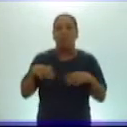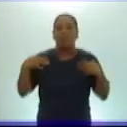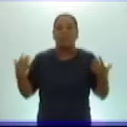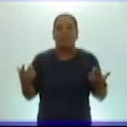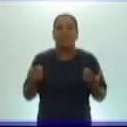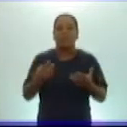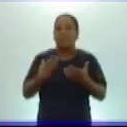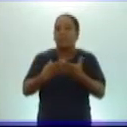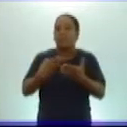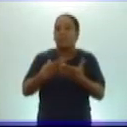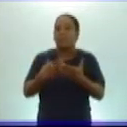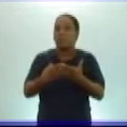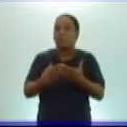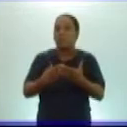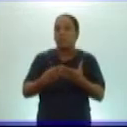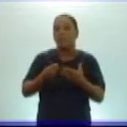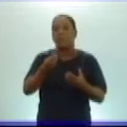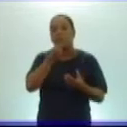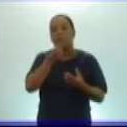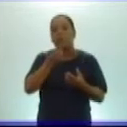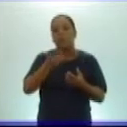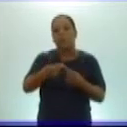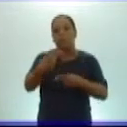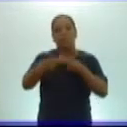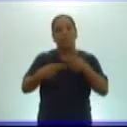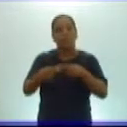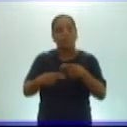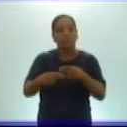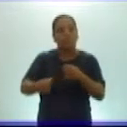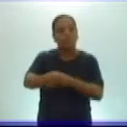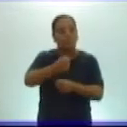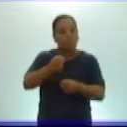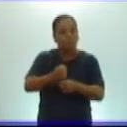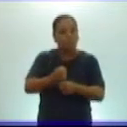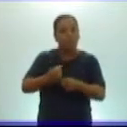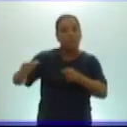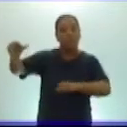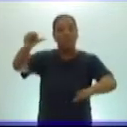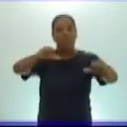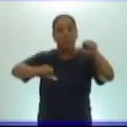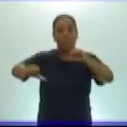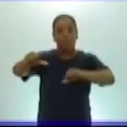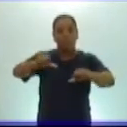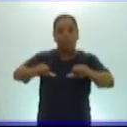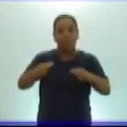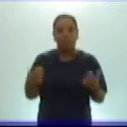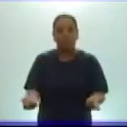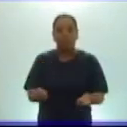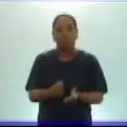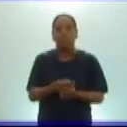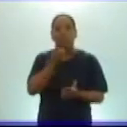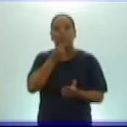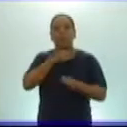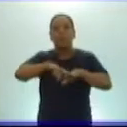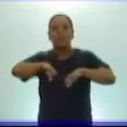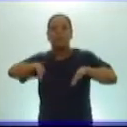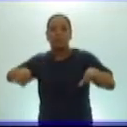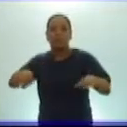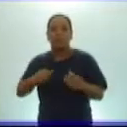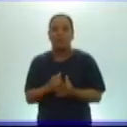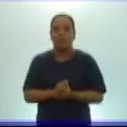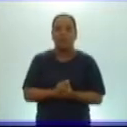cada operación. Recuerden que la química es una ciencia teórico-experimental, por tanto debemos trabajar con útiles de